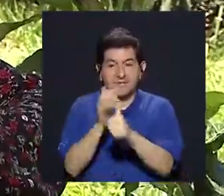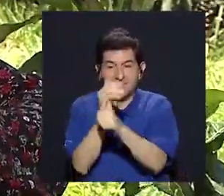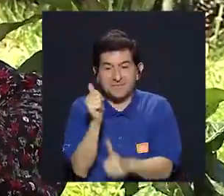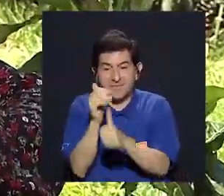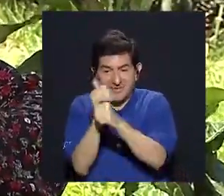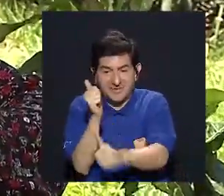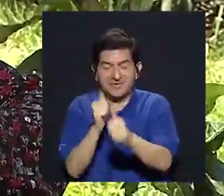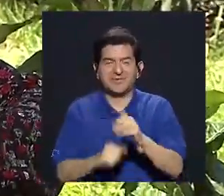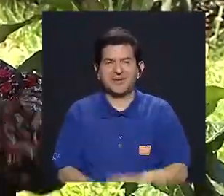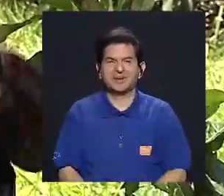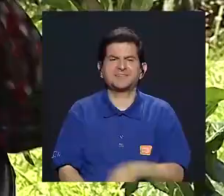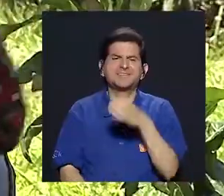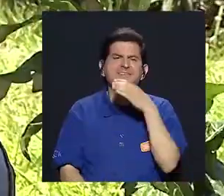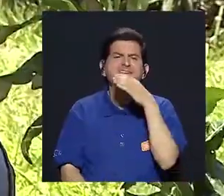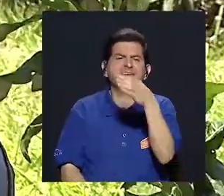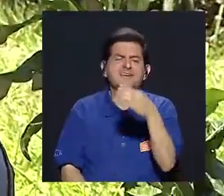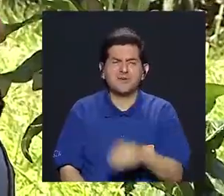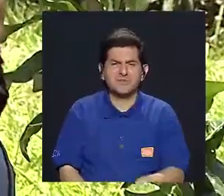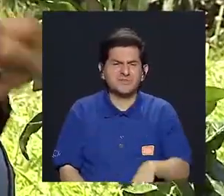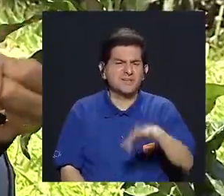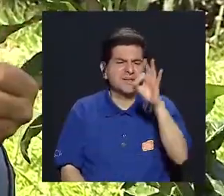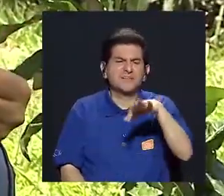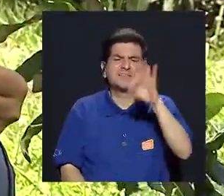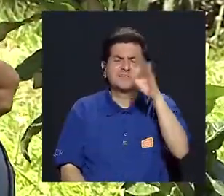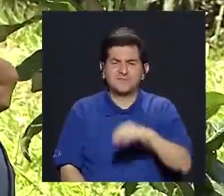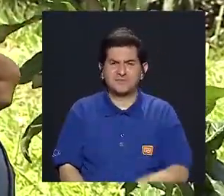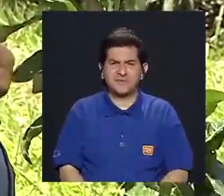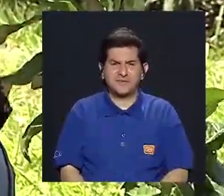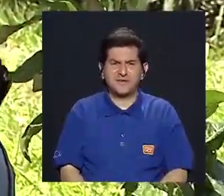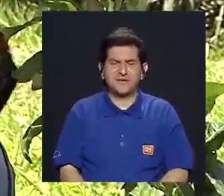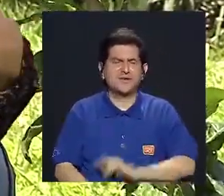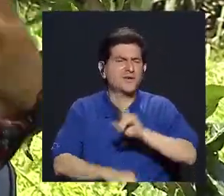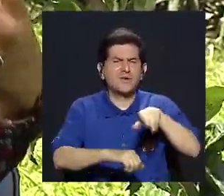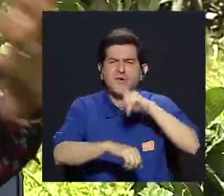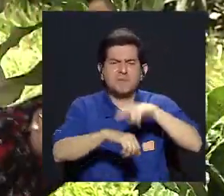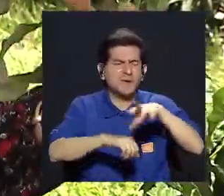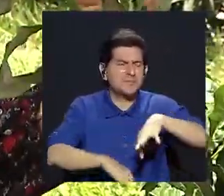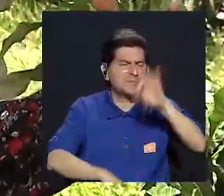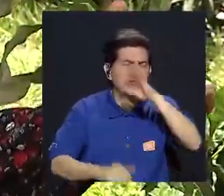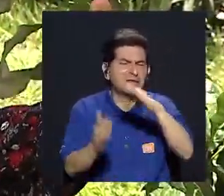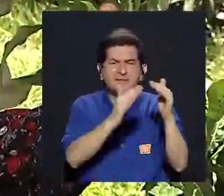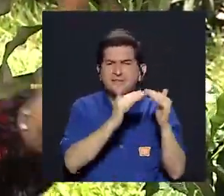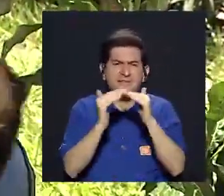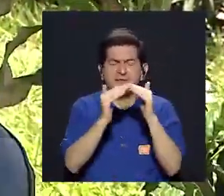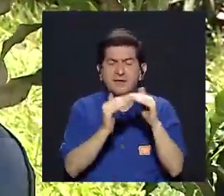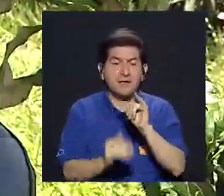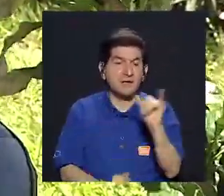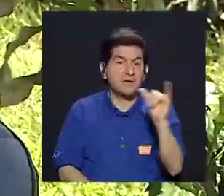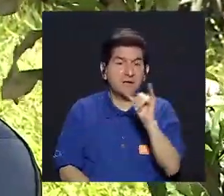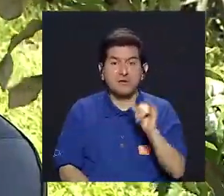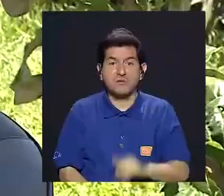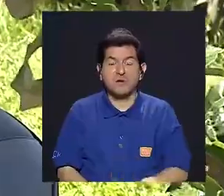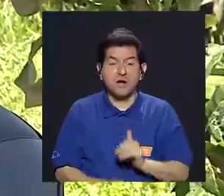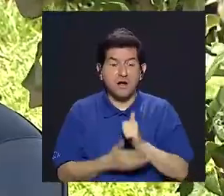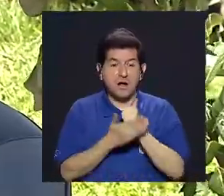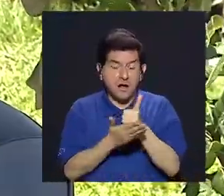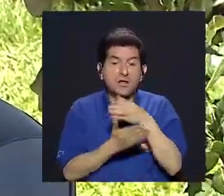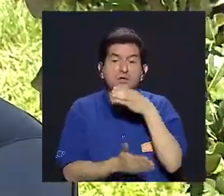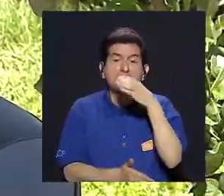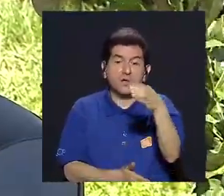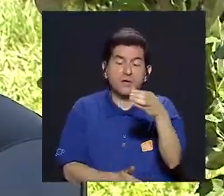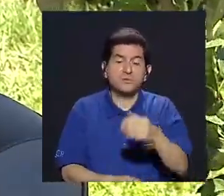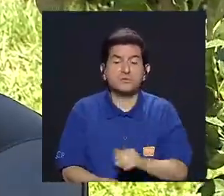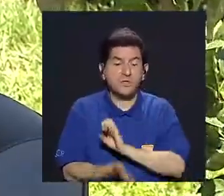diarreas y qué recomendaciones han encontrado digamos que es lo más frecuente encontrar en comunidades y que al mismo tiempo sirven como